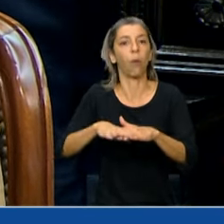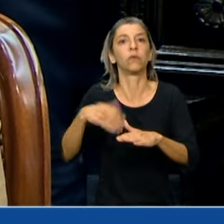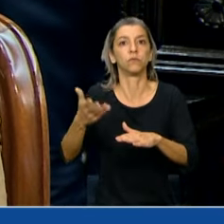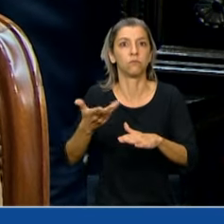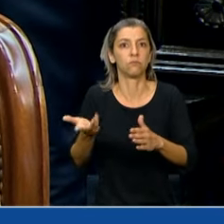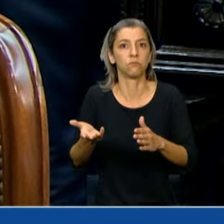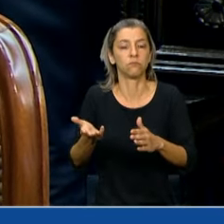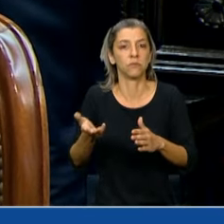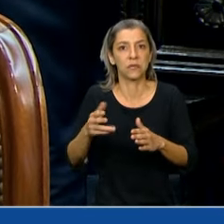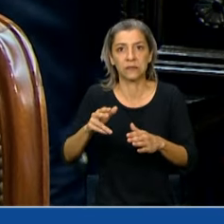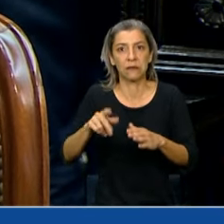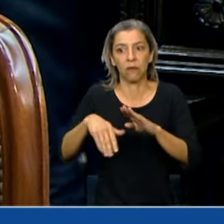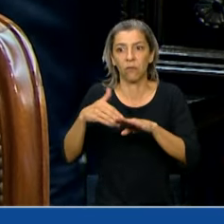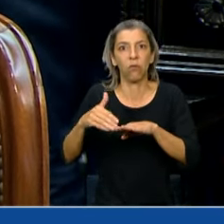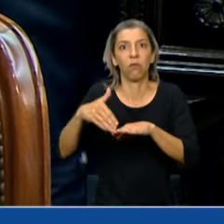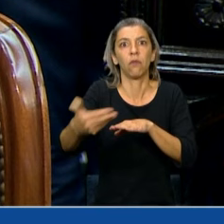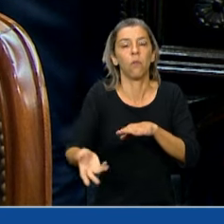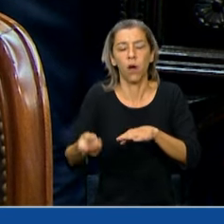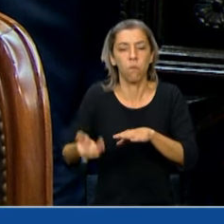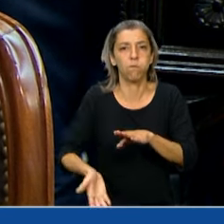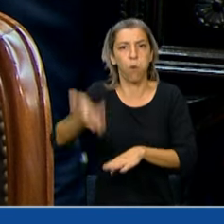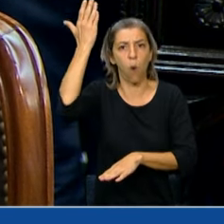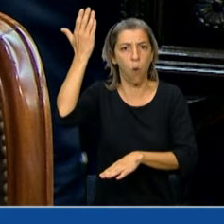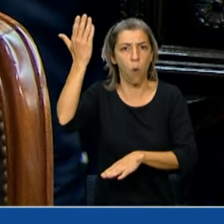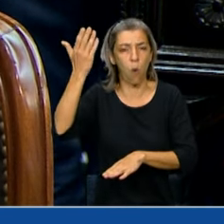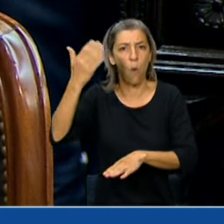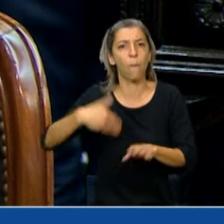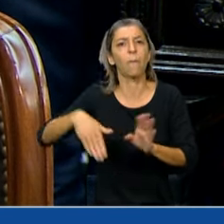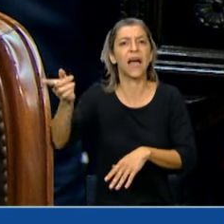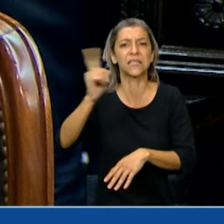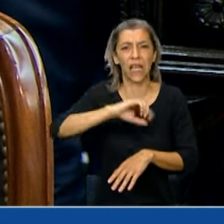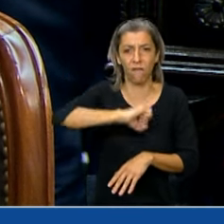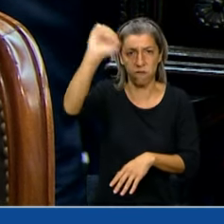ese momento lo que nosotros tenemos hoy